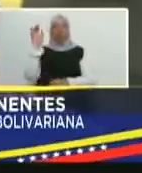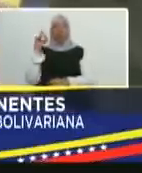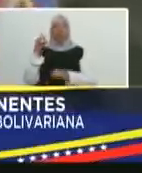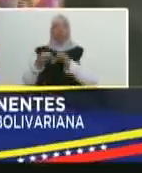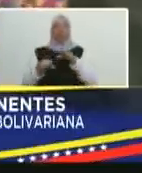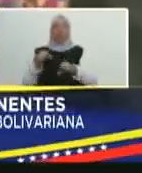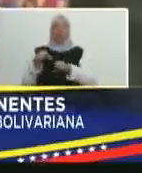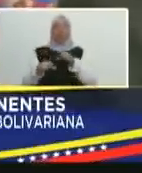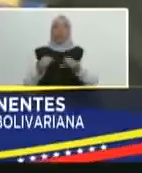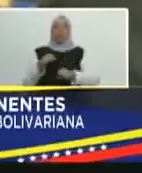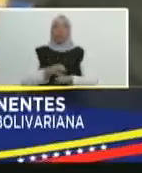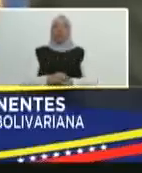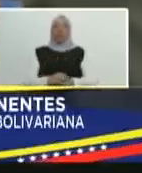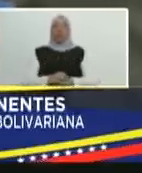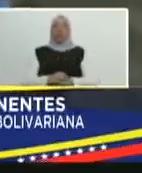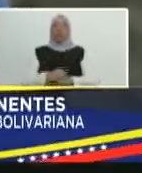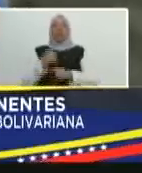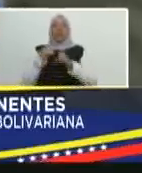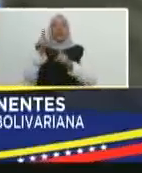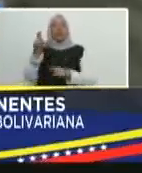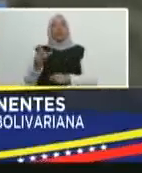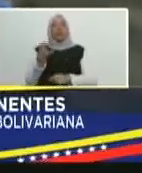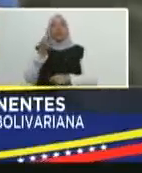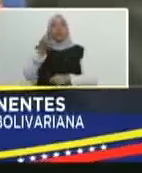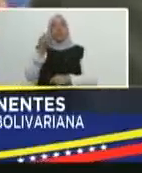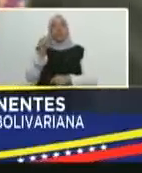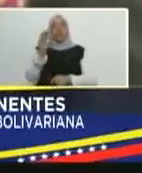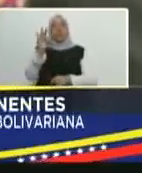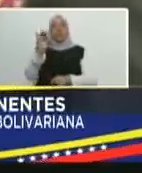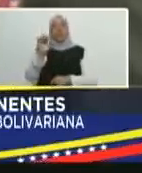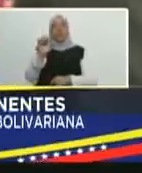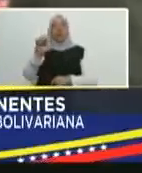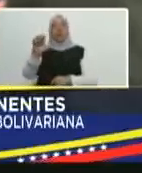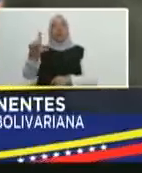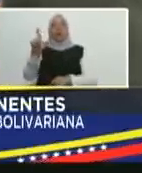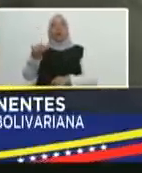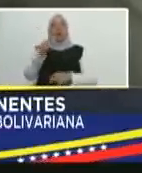Almirante Alejandro Rafael Díaz Espinosa.